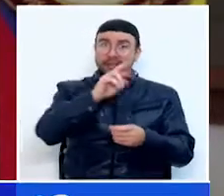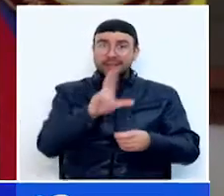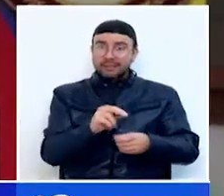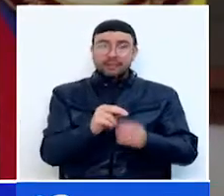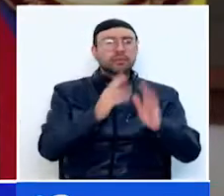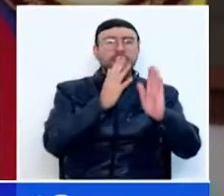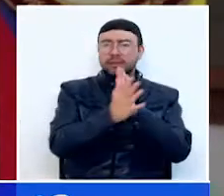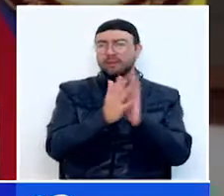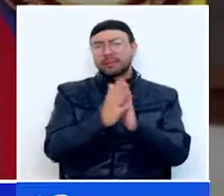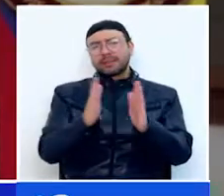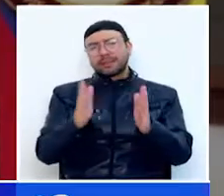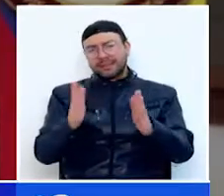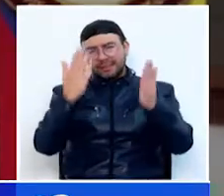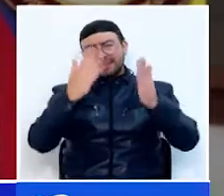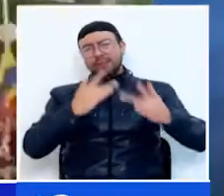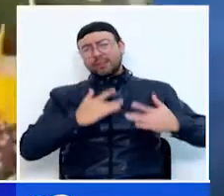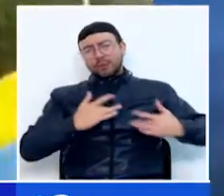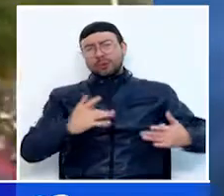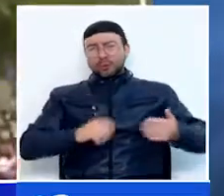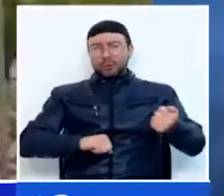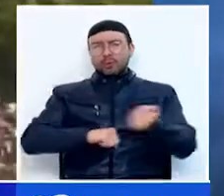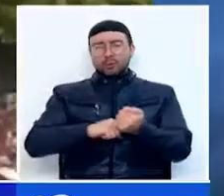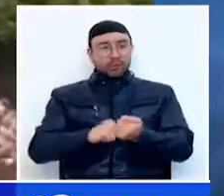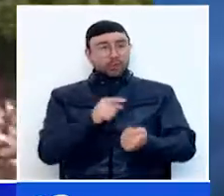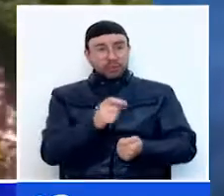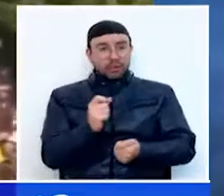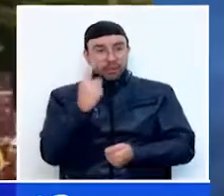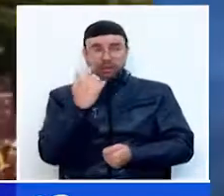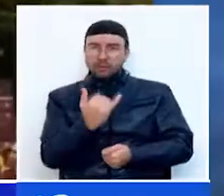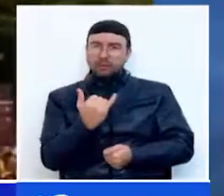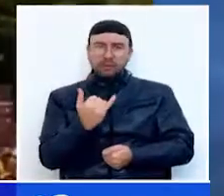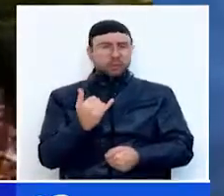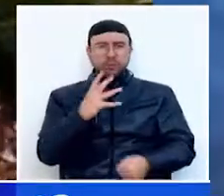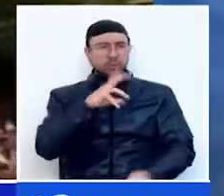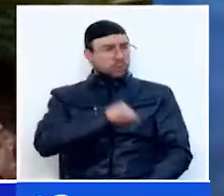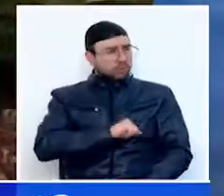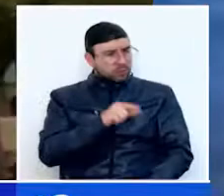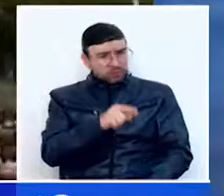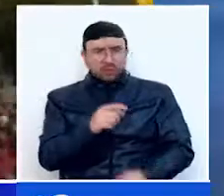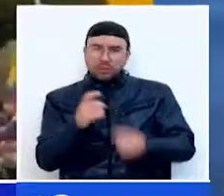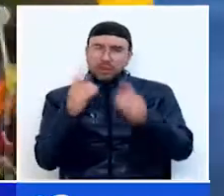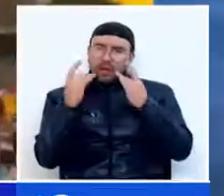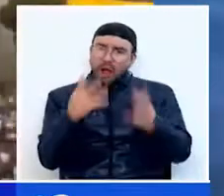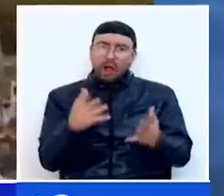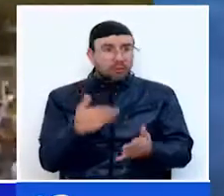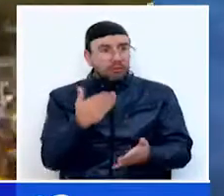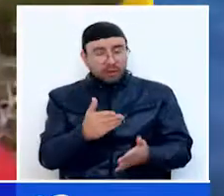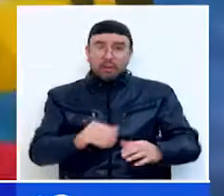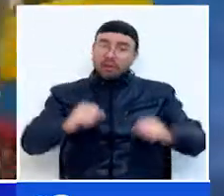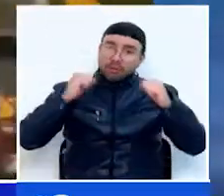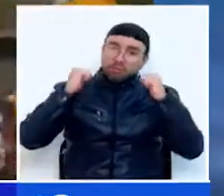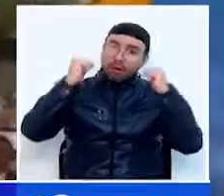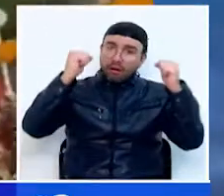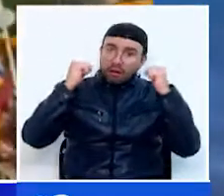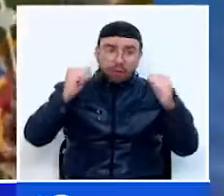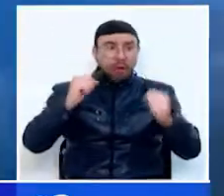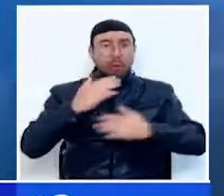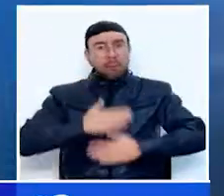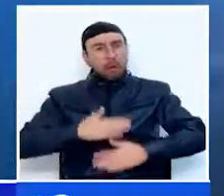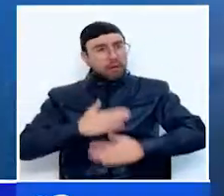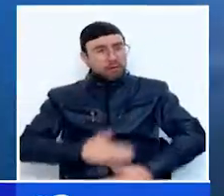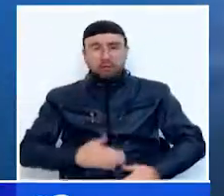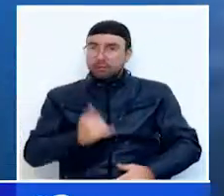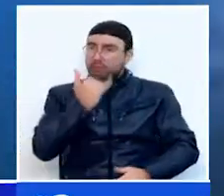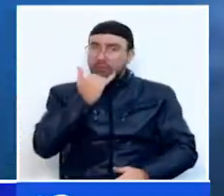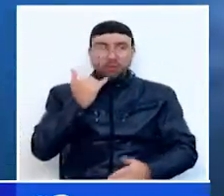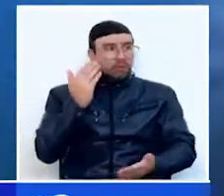mi voz de solidaridad y apoyo ante un acto tan indignante y cruel en medio de una protesta pacífica.